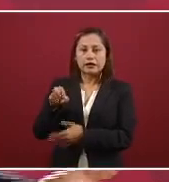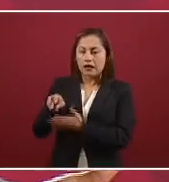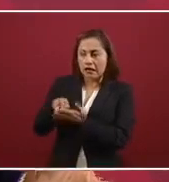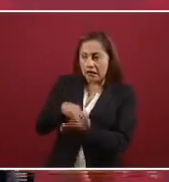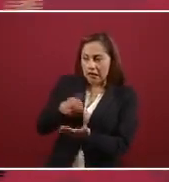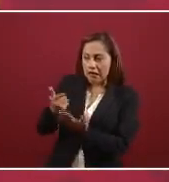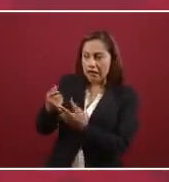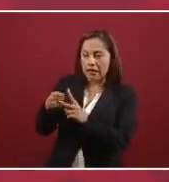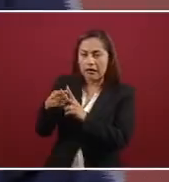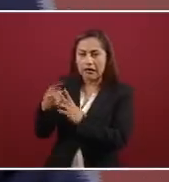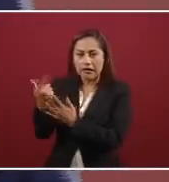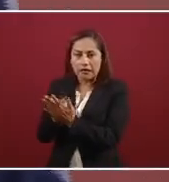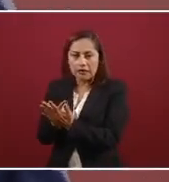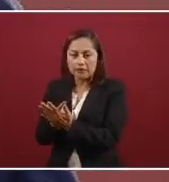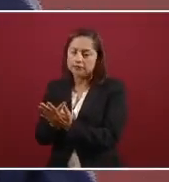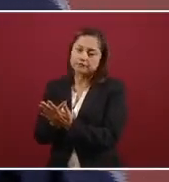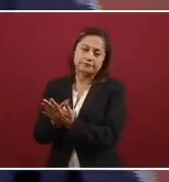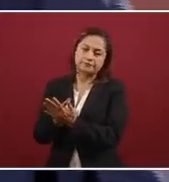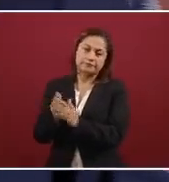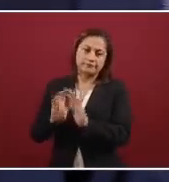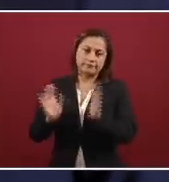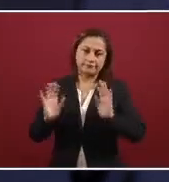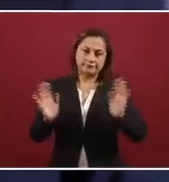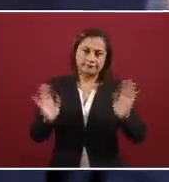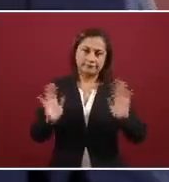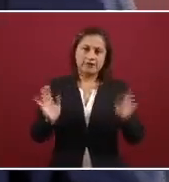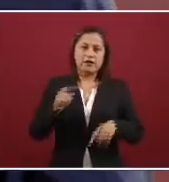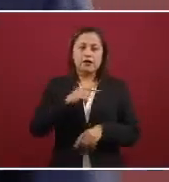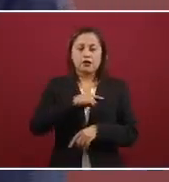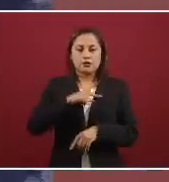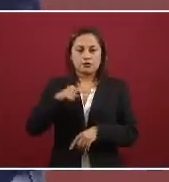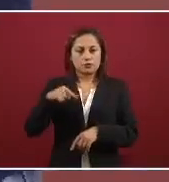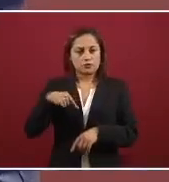Tenemos por ley que enviarlo como